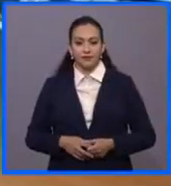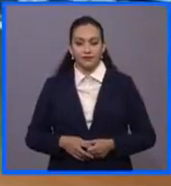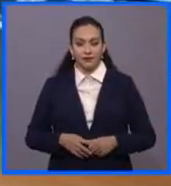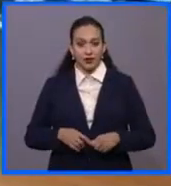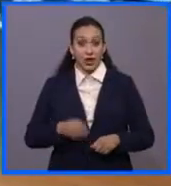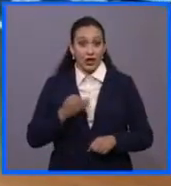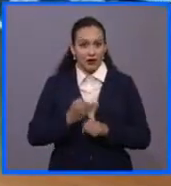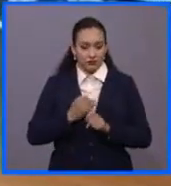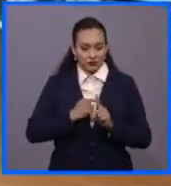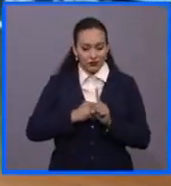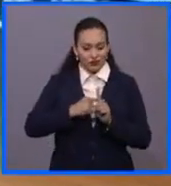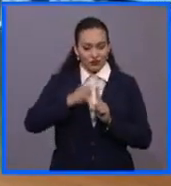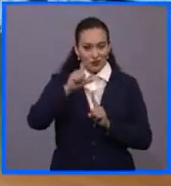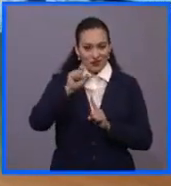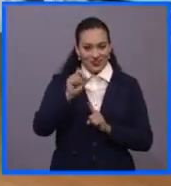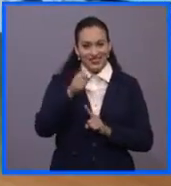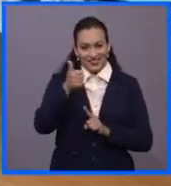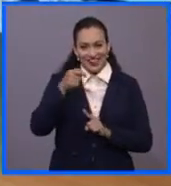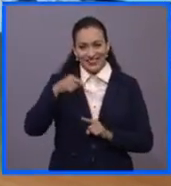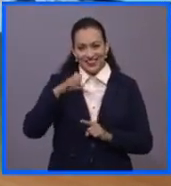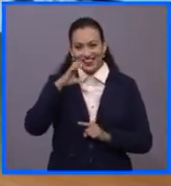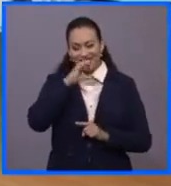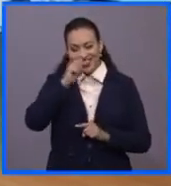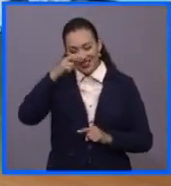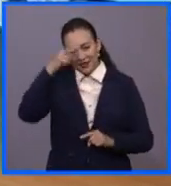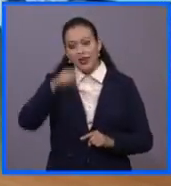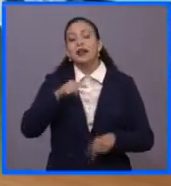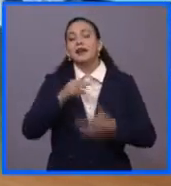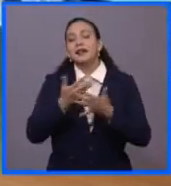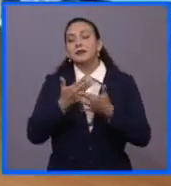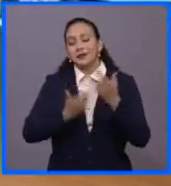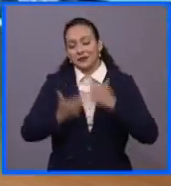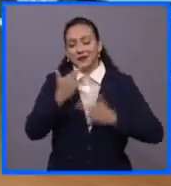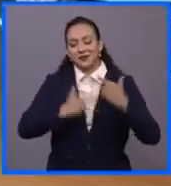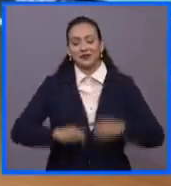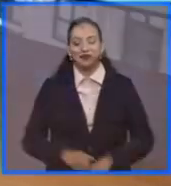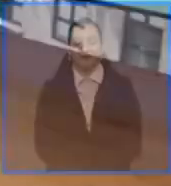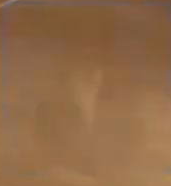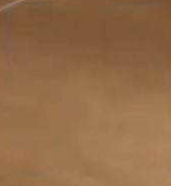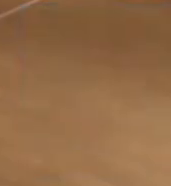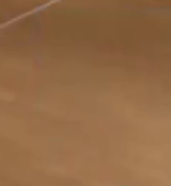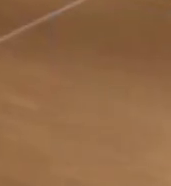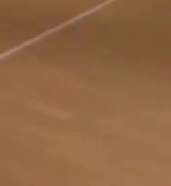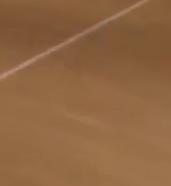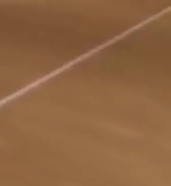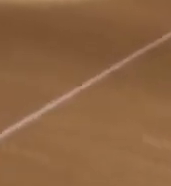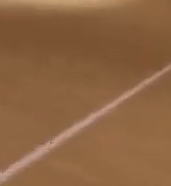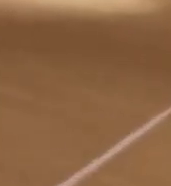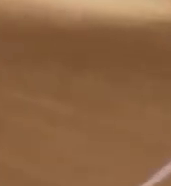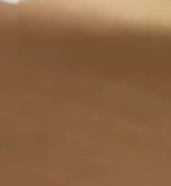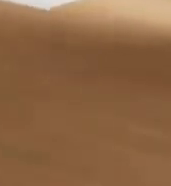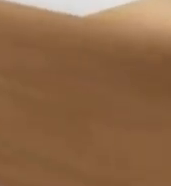26 grados la temperatura en la capital del país. Vámonos a unos mensajes y regresamos.